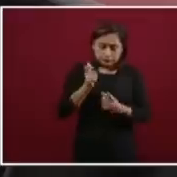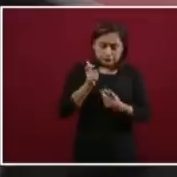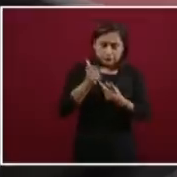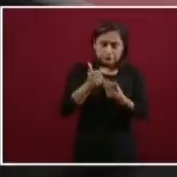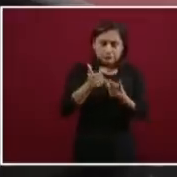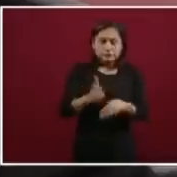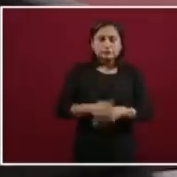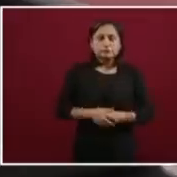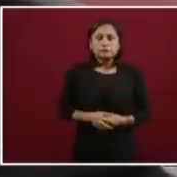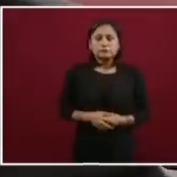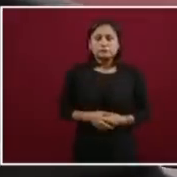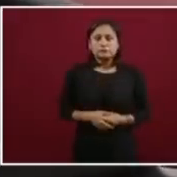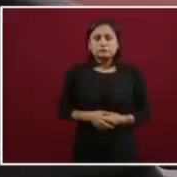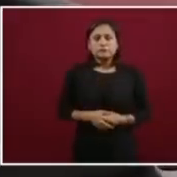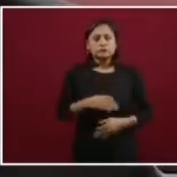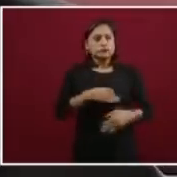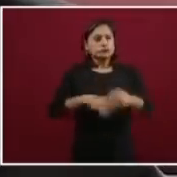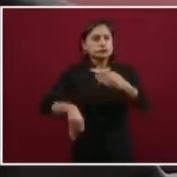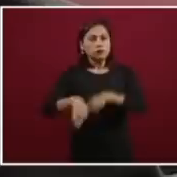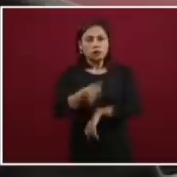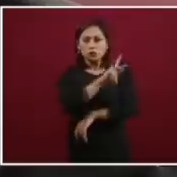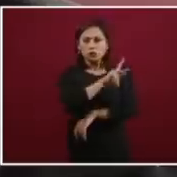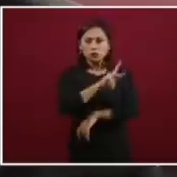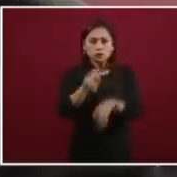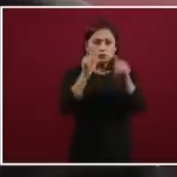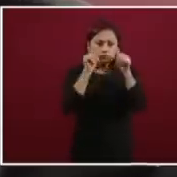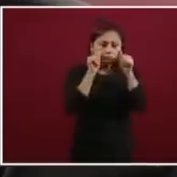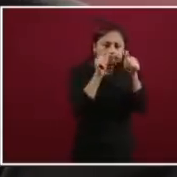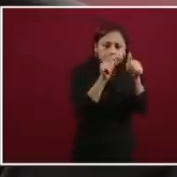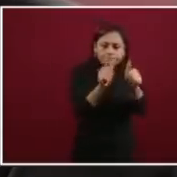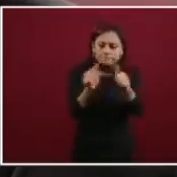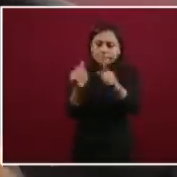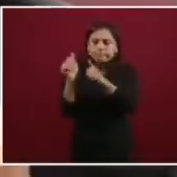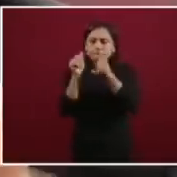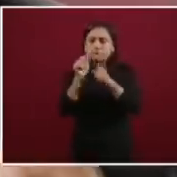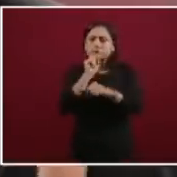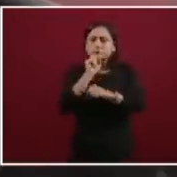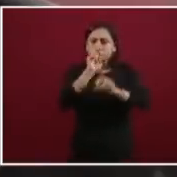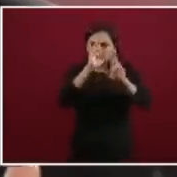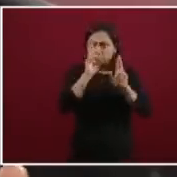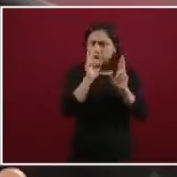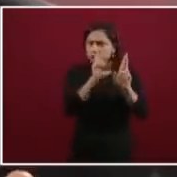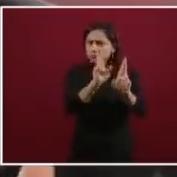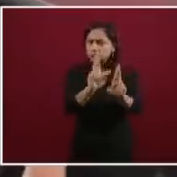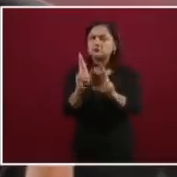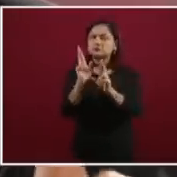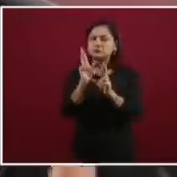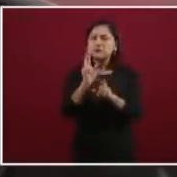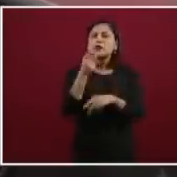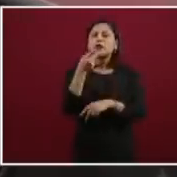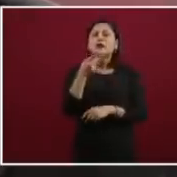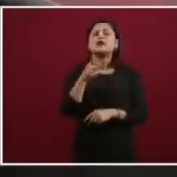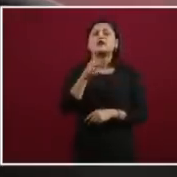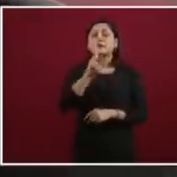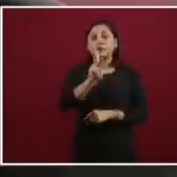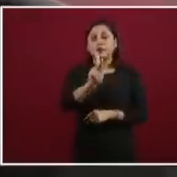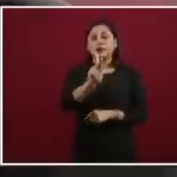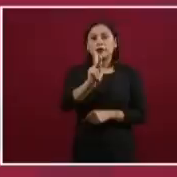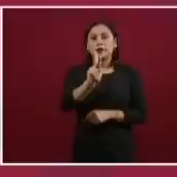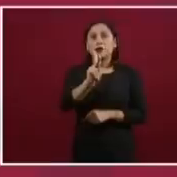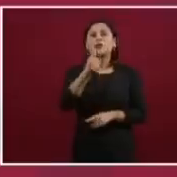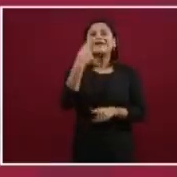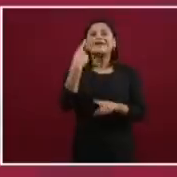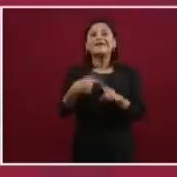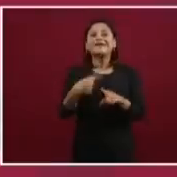atender a todos escuchar a todos respetar a todos pero darle preferencia a la